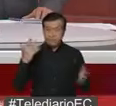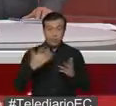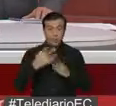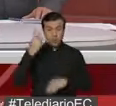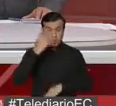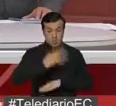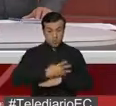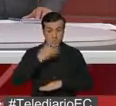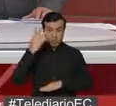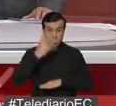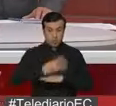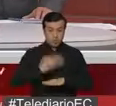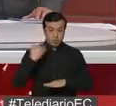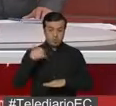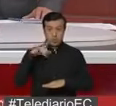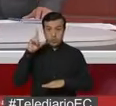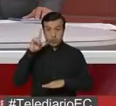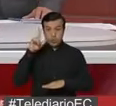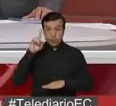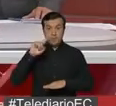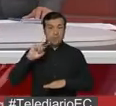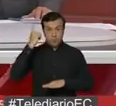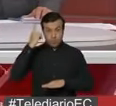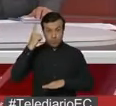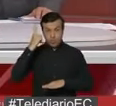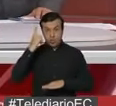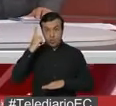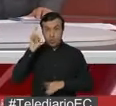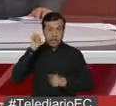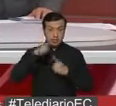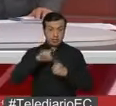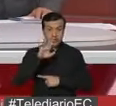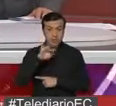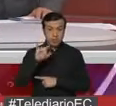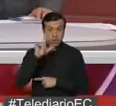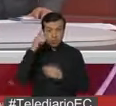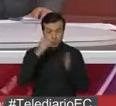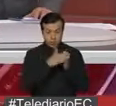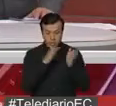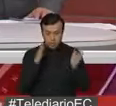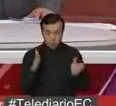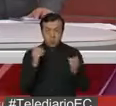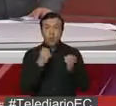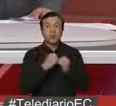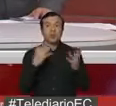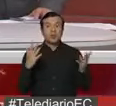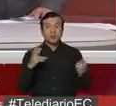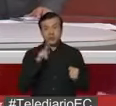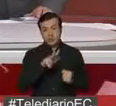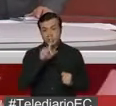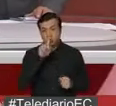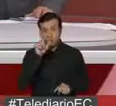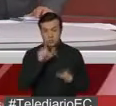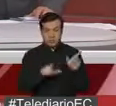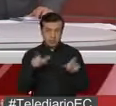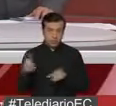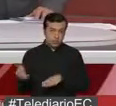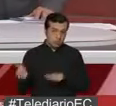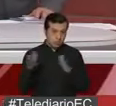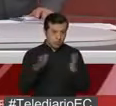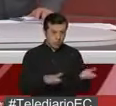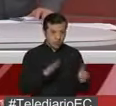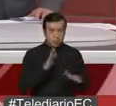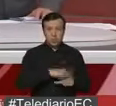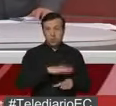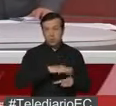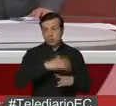últimos días, desde el 1 al 5 de julio de este año, se han registrado 31 fallecimientos a causa